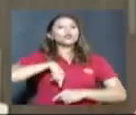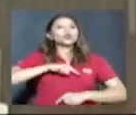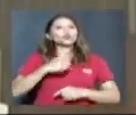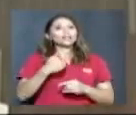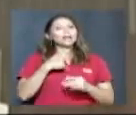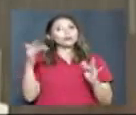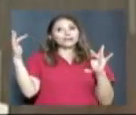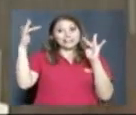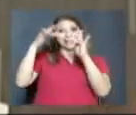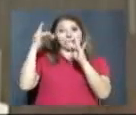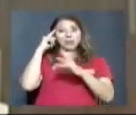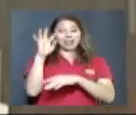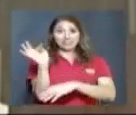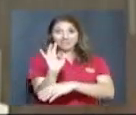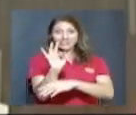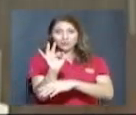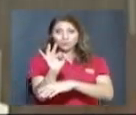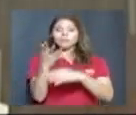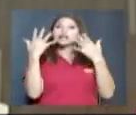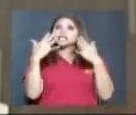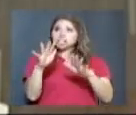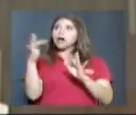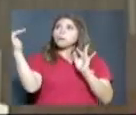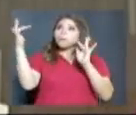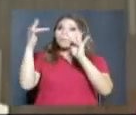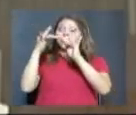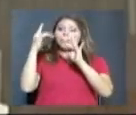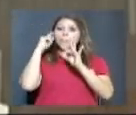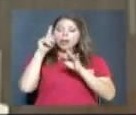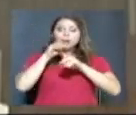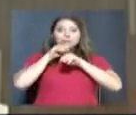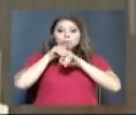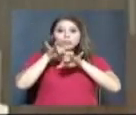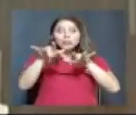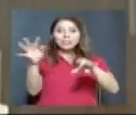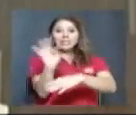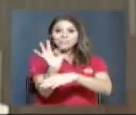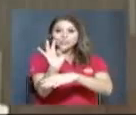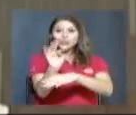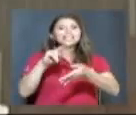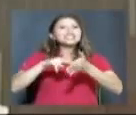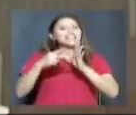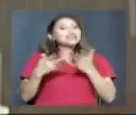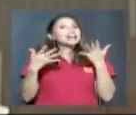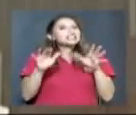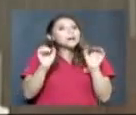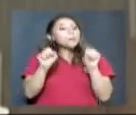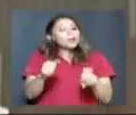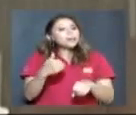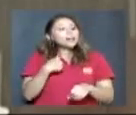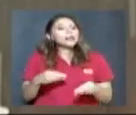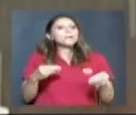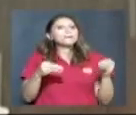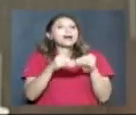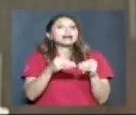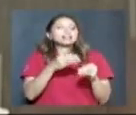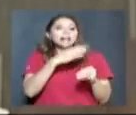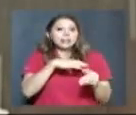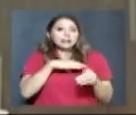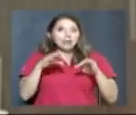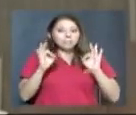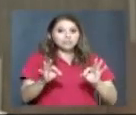señal. Y entonces es una señal que ya pues tiene sus puede tener compresión, mejor calidad,